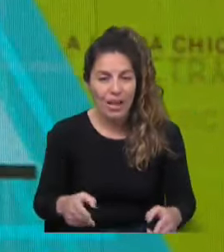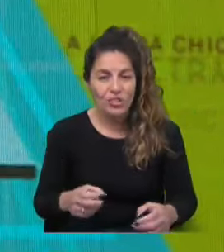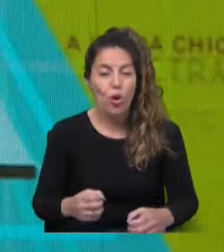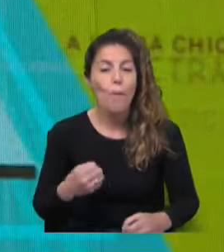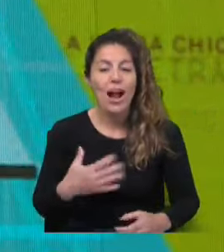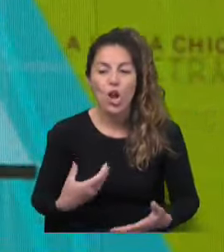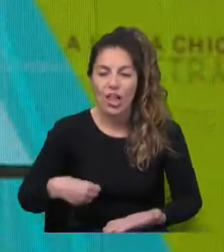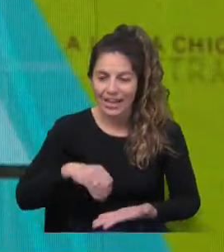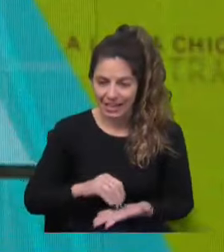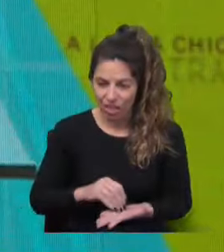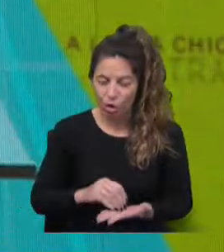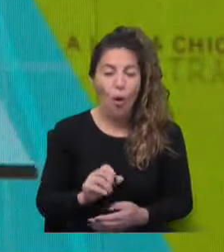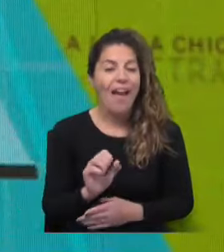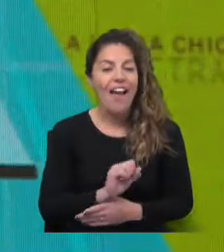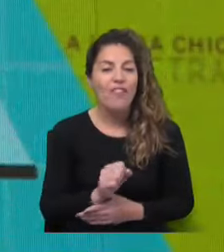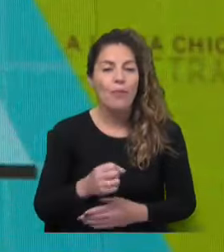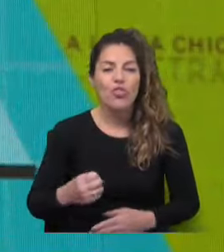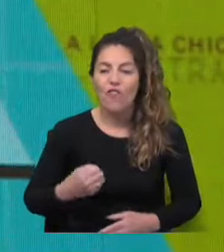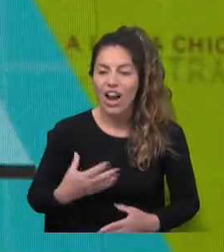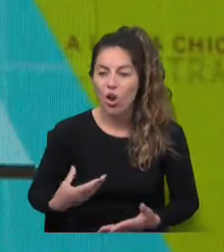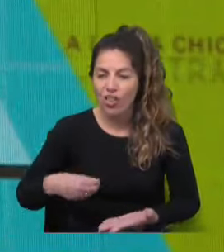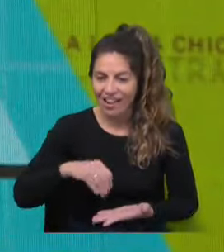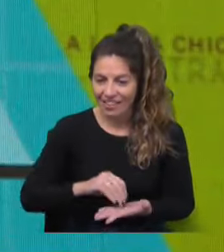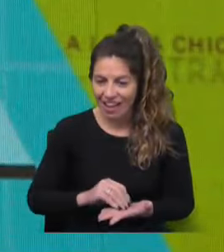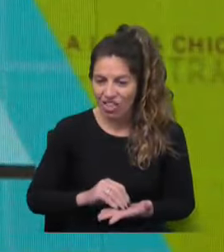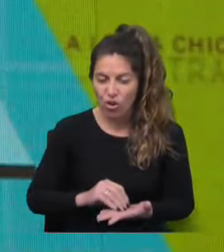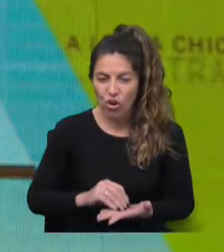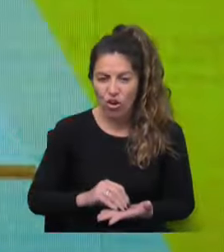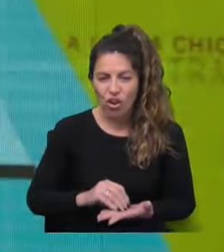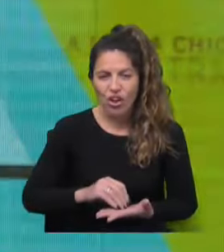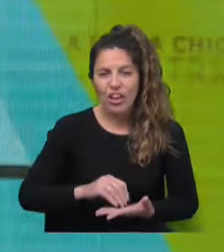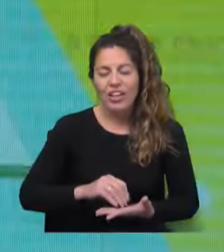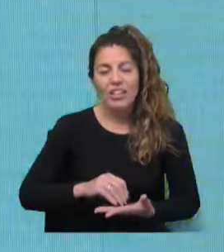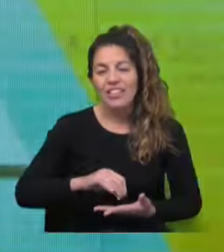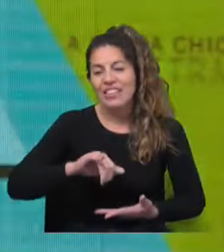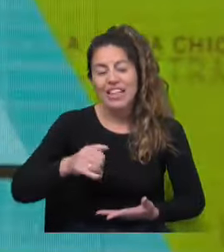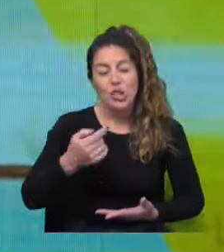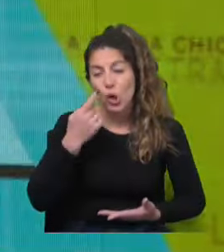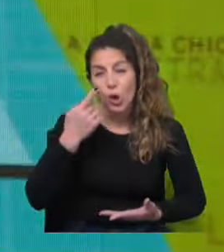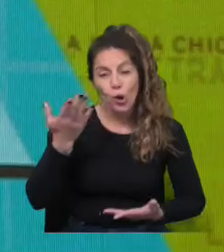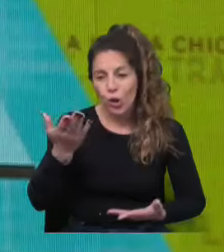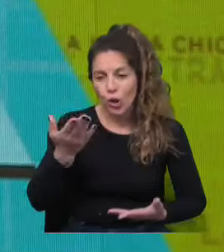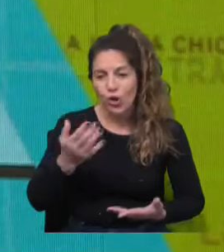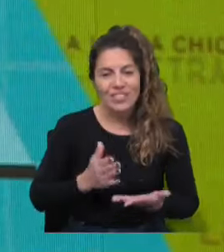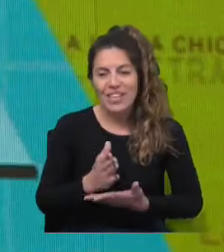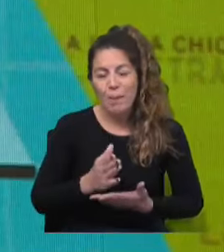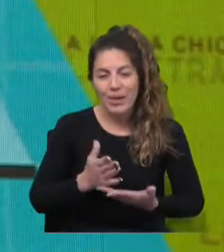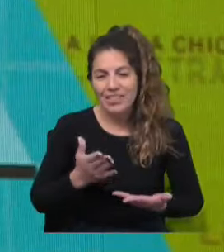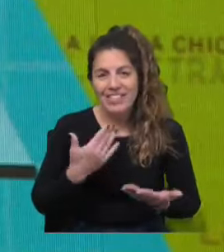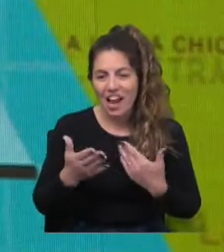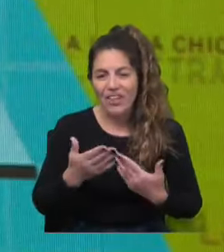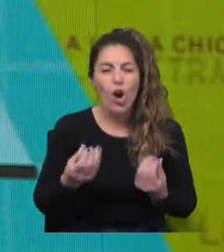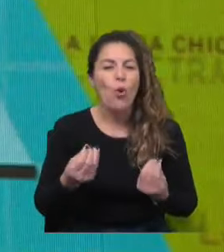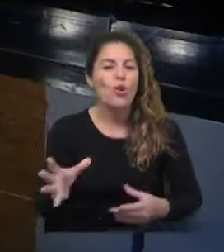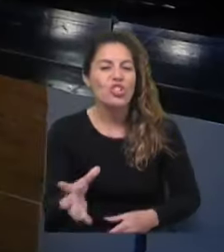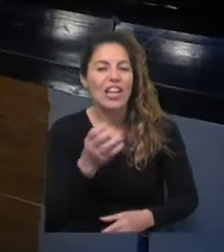agregado. El famoso valor agregado, tan mentado desde que tengo uso de razón. ¿Cómo se logra? Bueno, acá